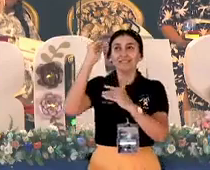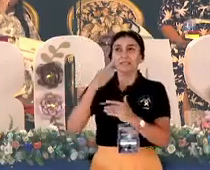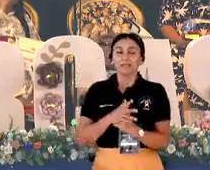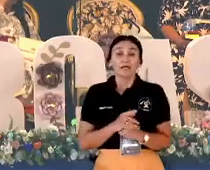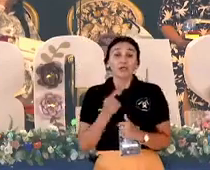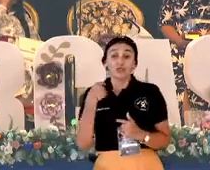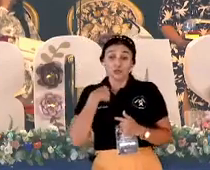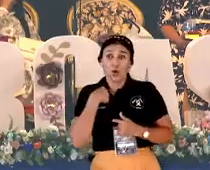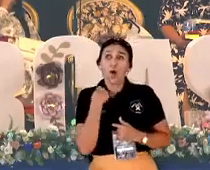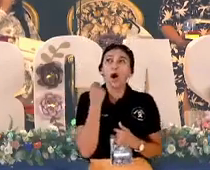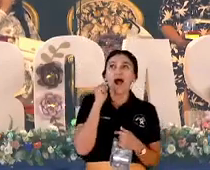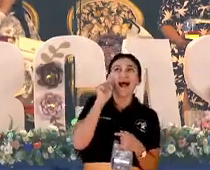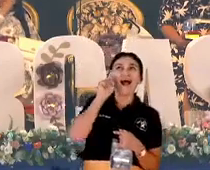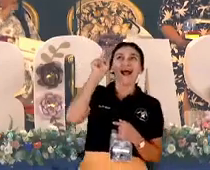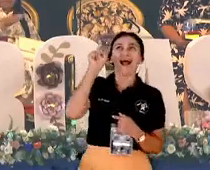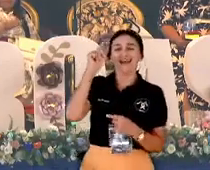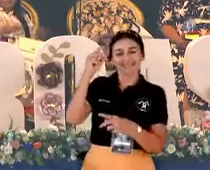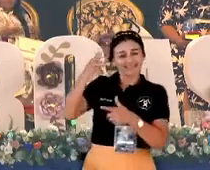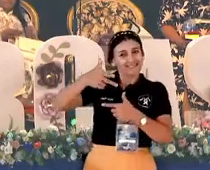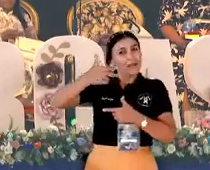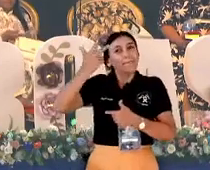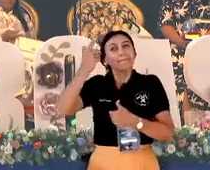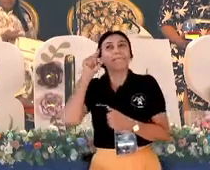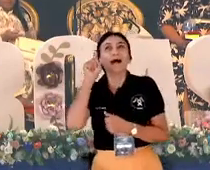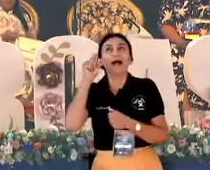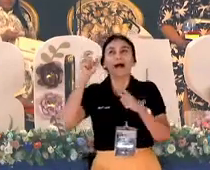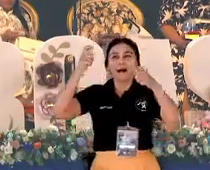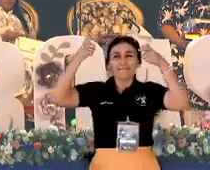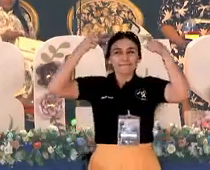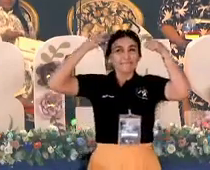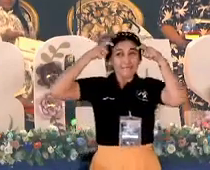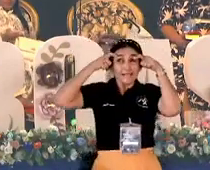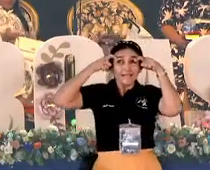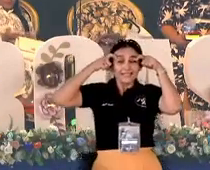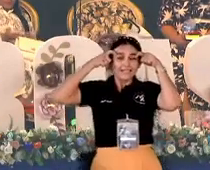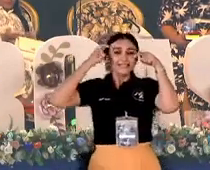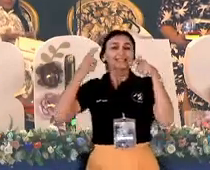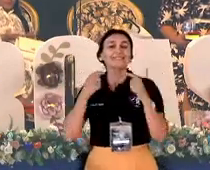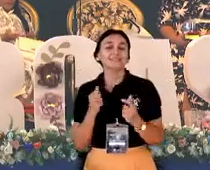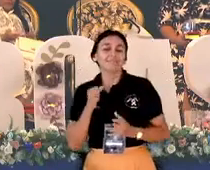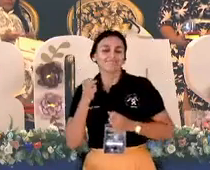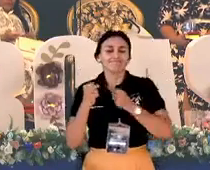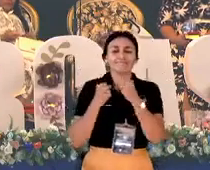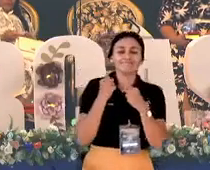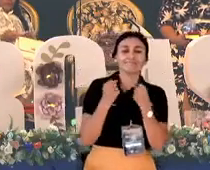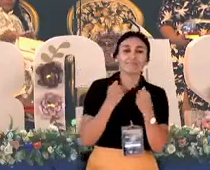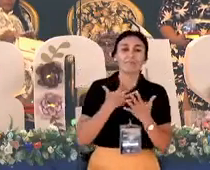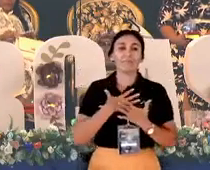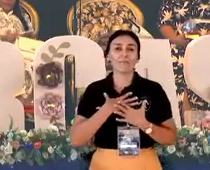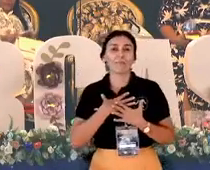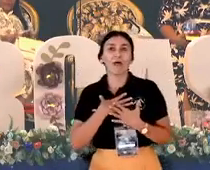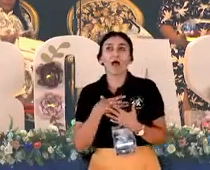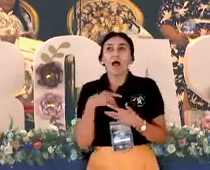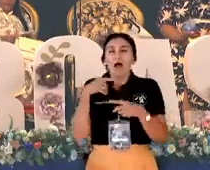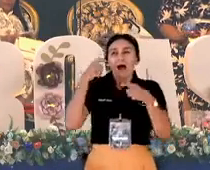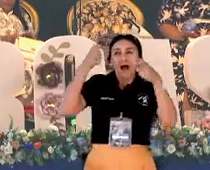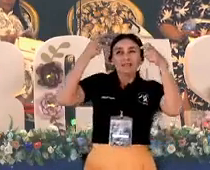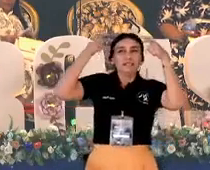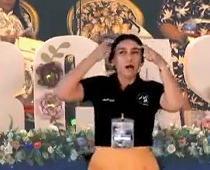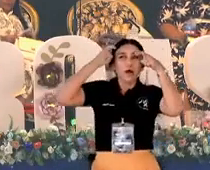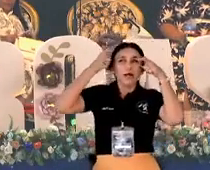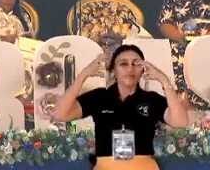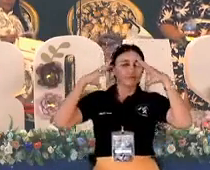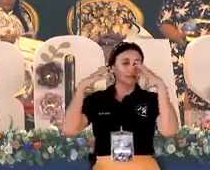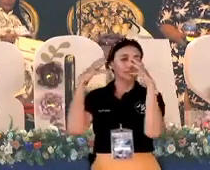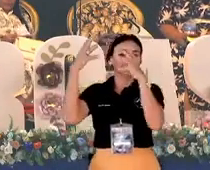estar allí y quiero ser el primero para ganar la corona como todo un buen guerrero. Nuestro galardón es grande, nuestra morada es